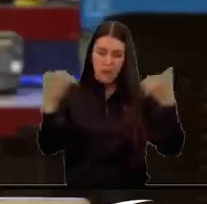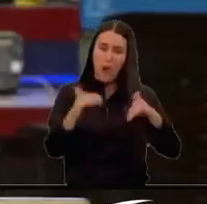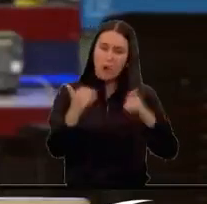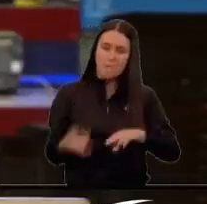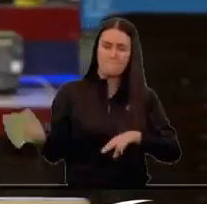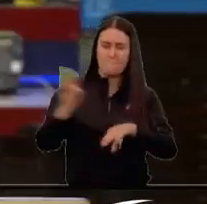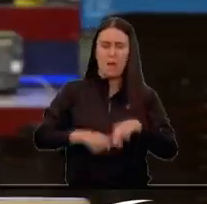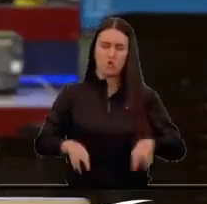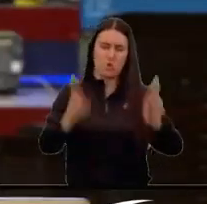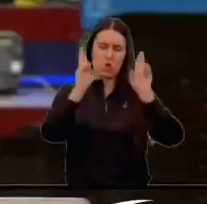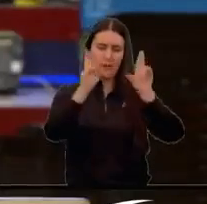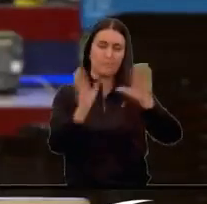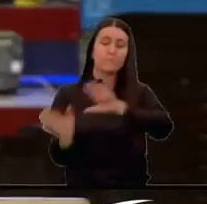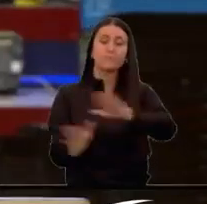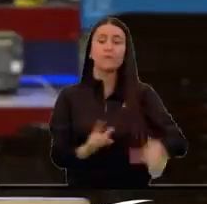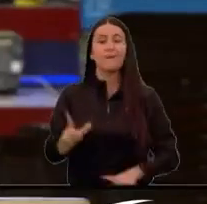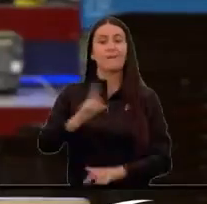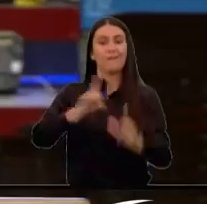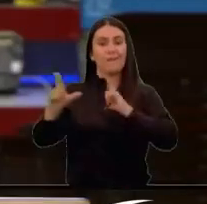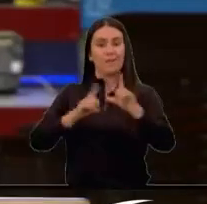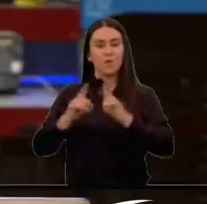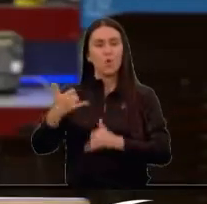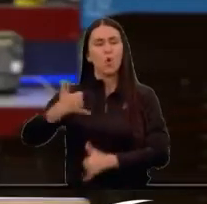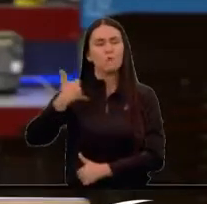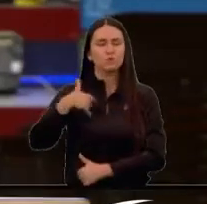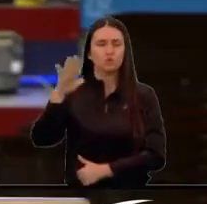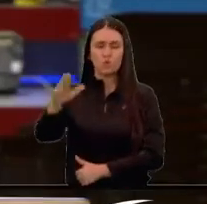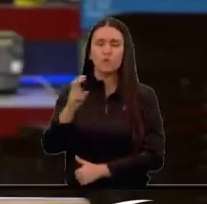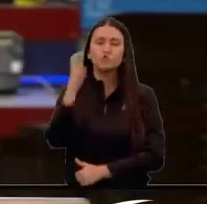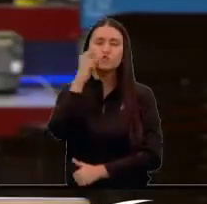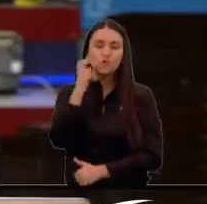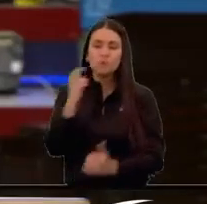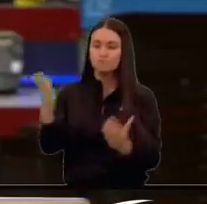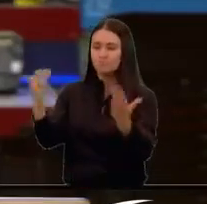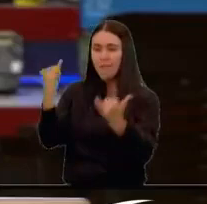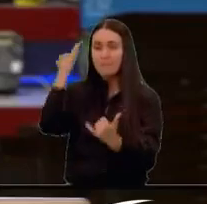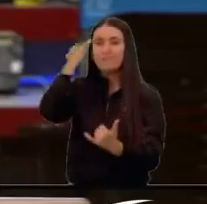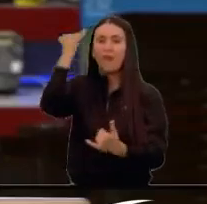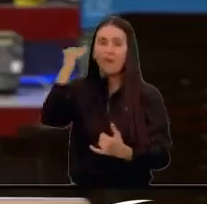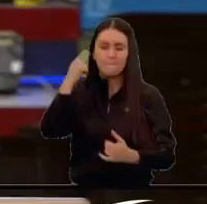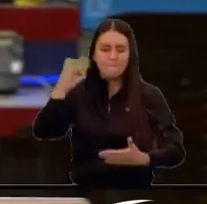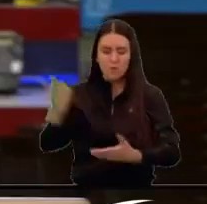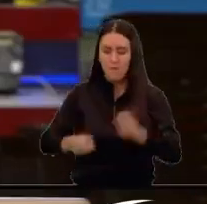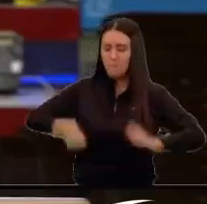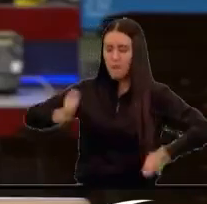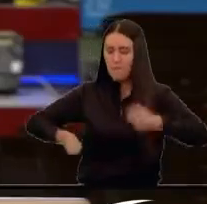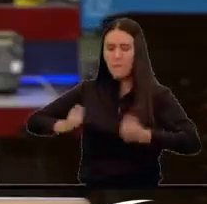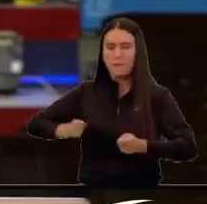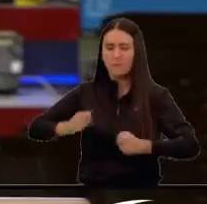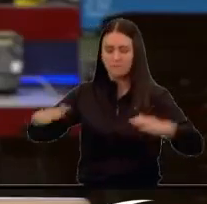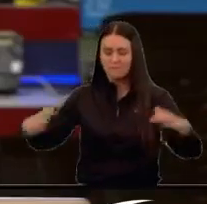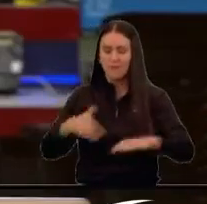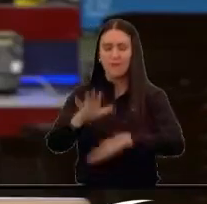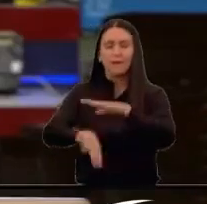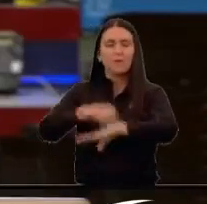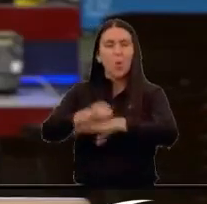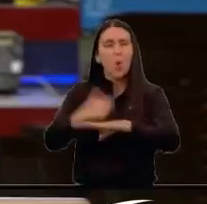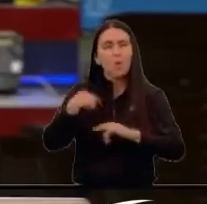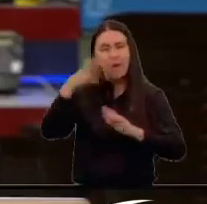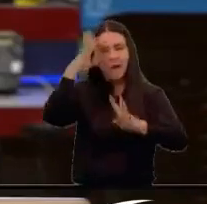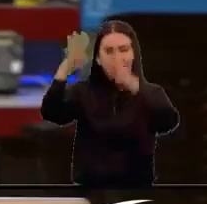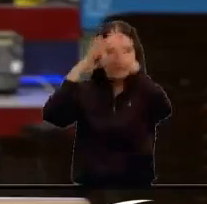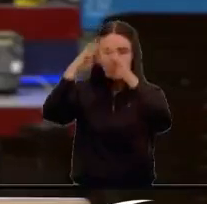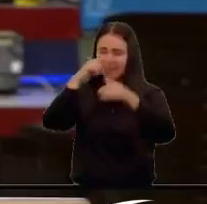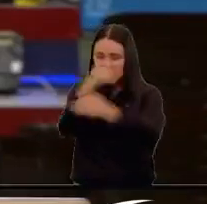Río Sucio, Chocó, líderes juveniles se unieron para crear espacios musicales con elementos reciclados y de paso promover la creatividad en las